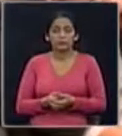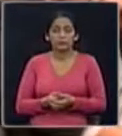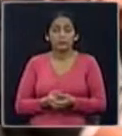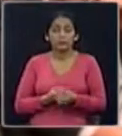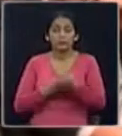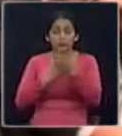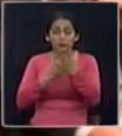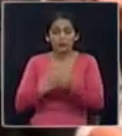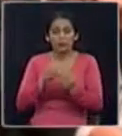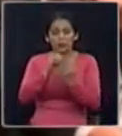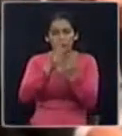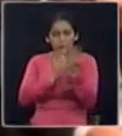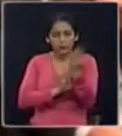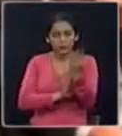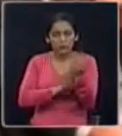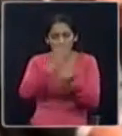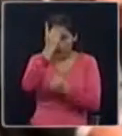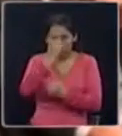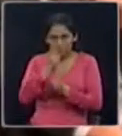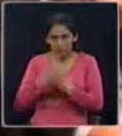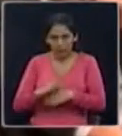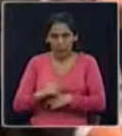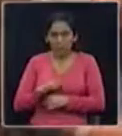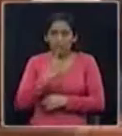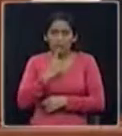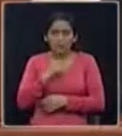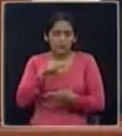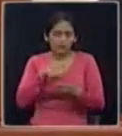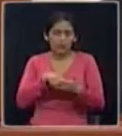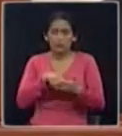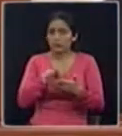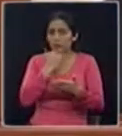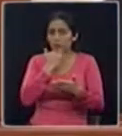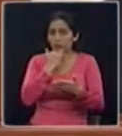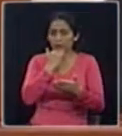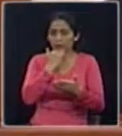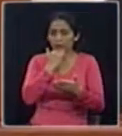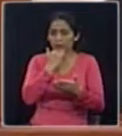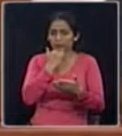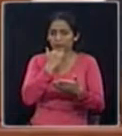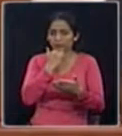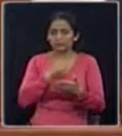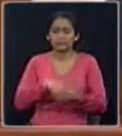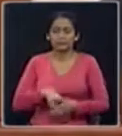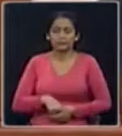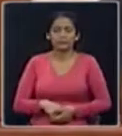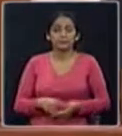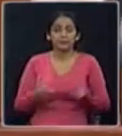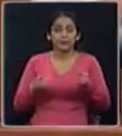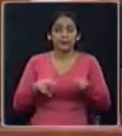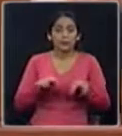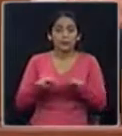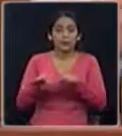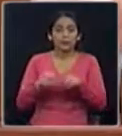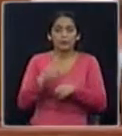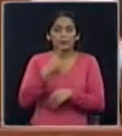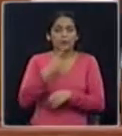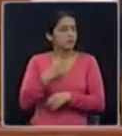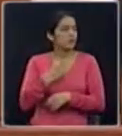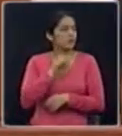resolución institucional carecen de debida motivación. En otros casos señala que nos deja